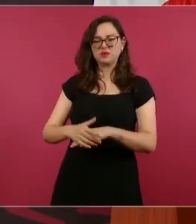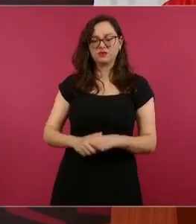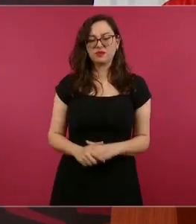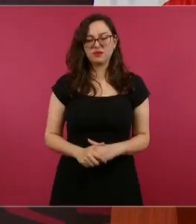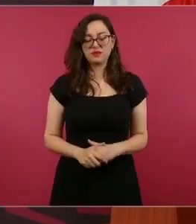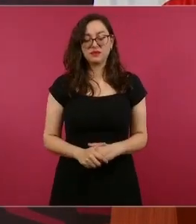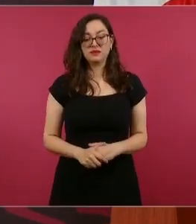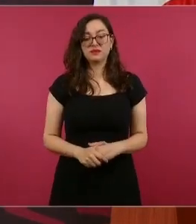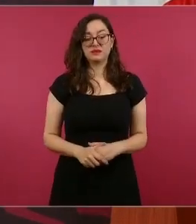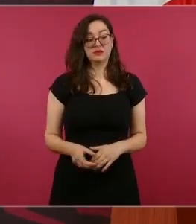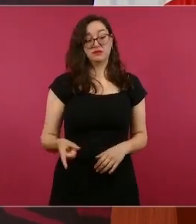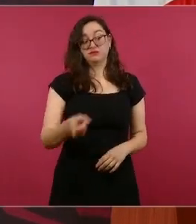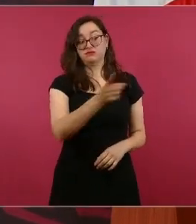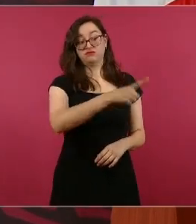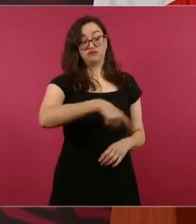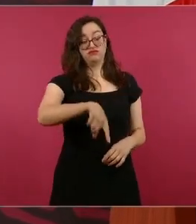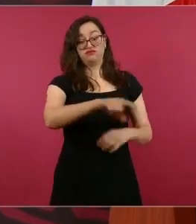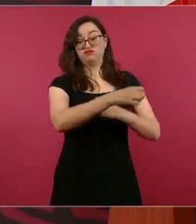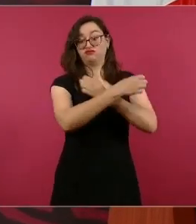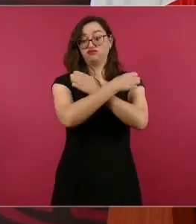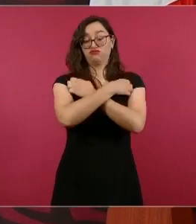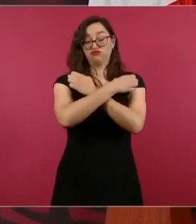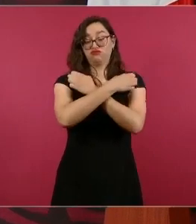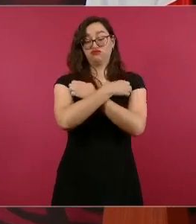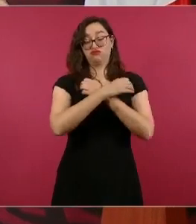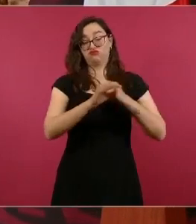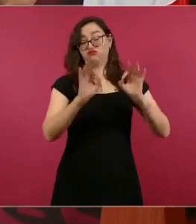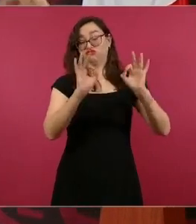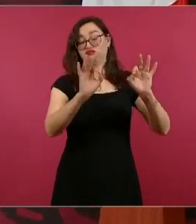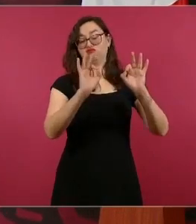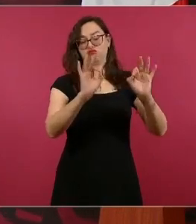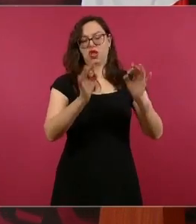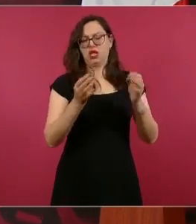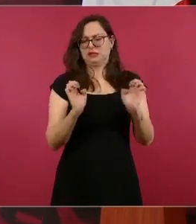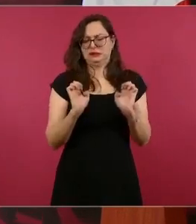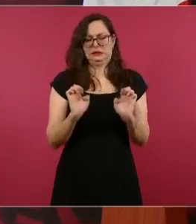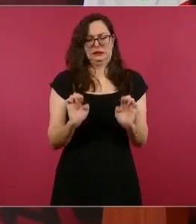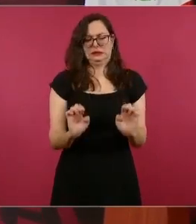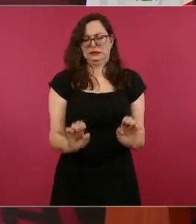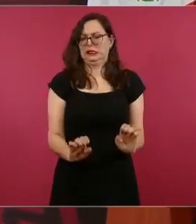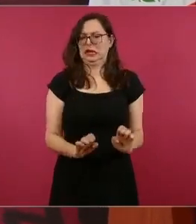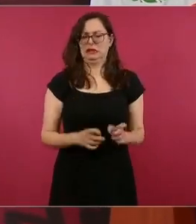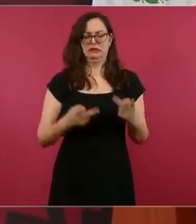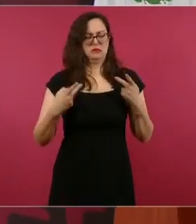finísimas personas, ¿eh?, promovida por finísimas personas,